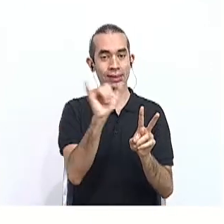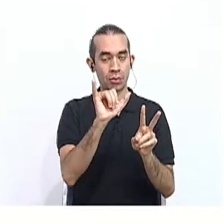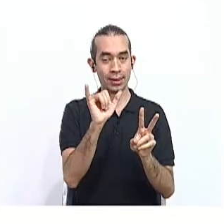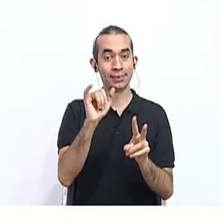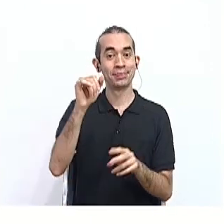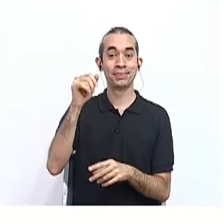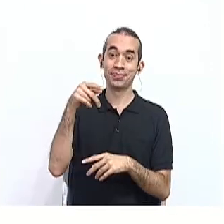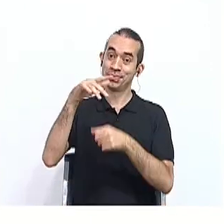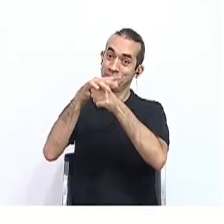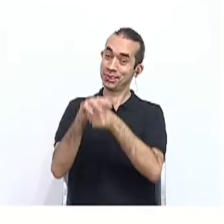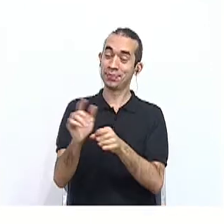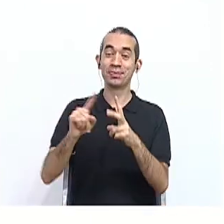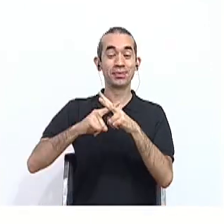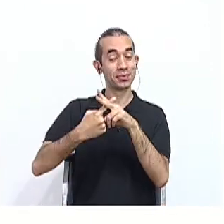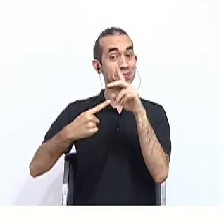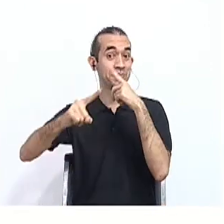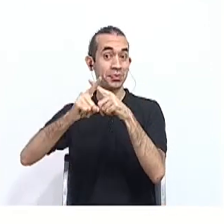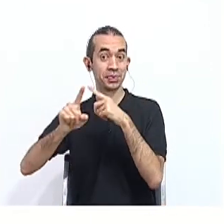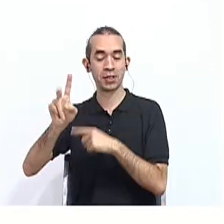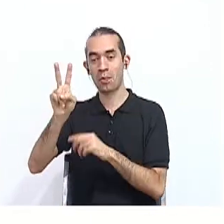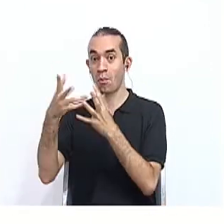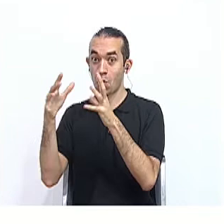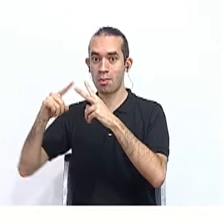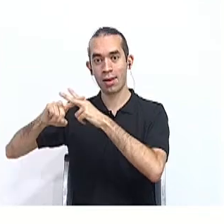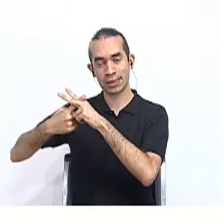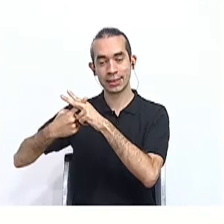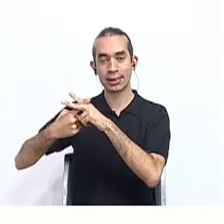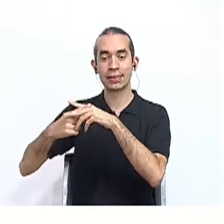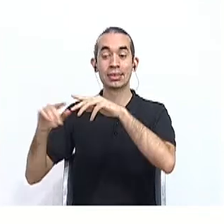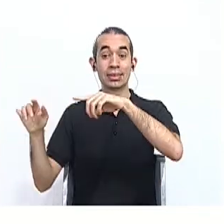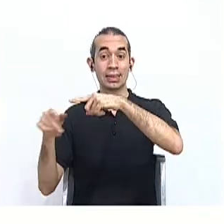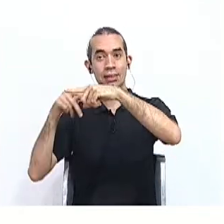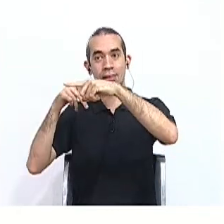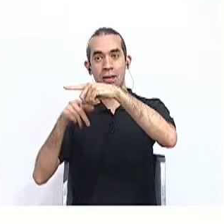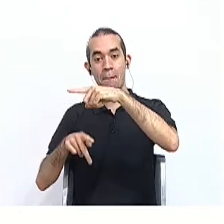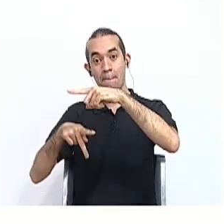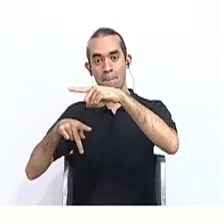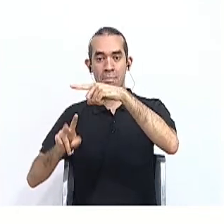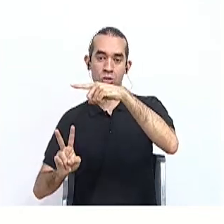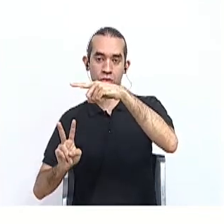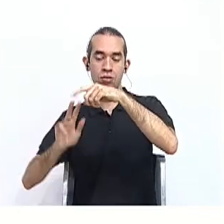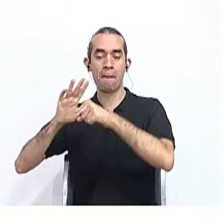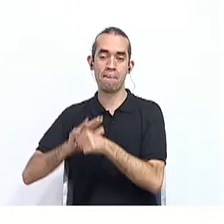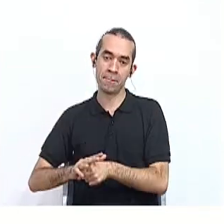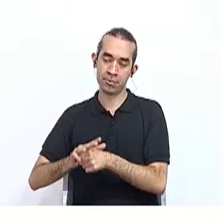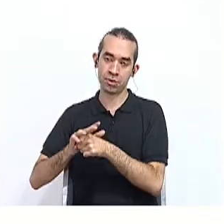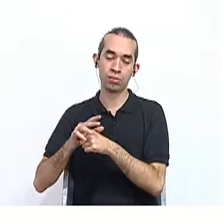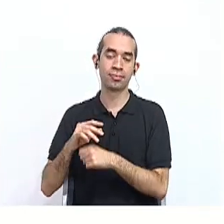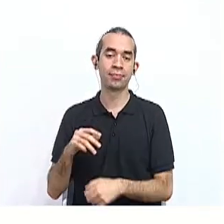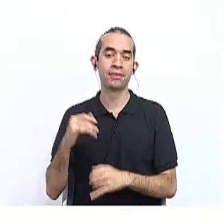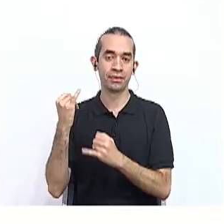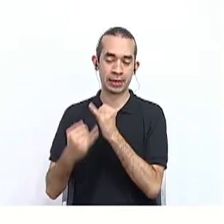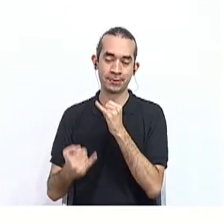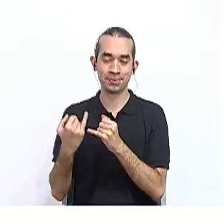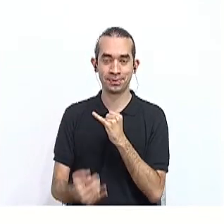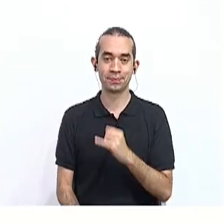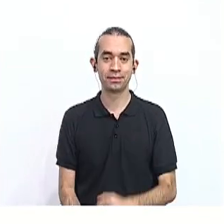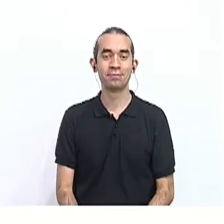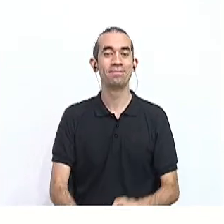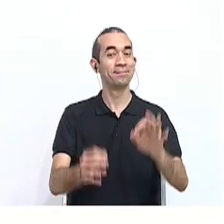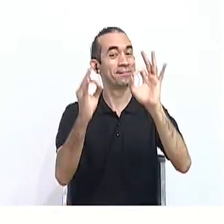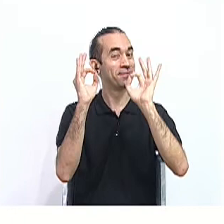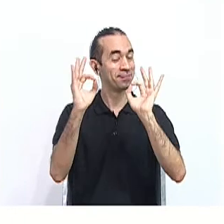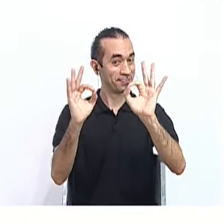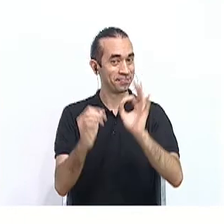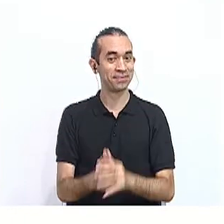la presión inicial por el volumen inicial entre la presión 2 o la presión final. Muy